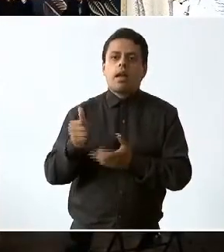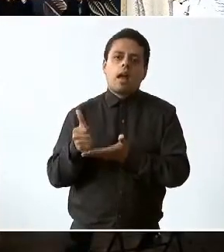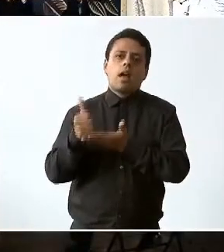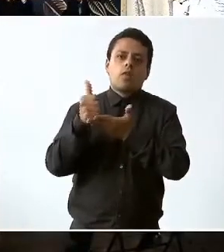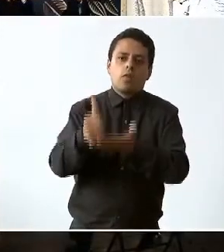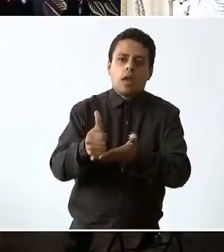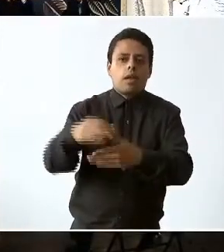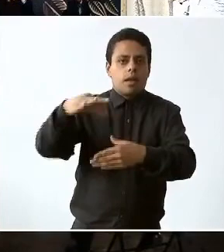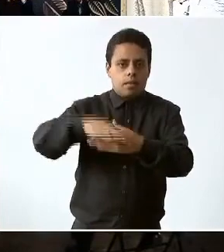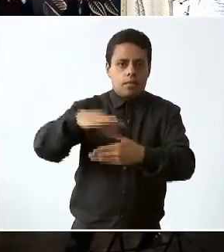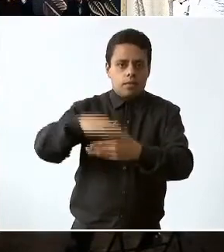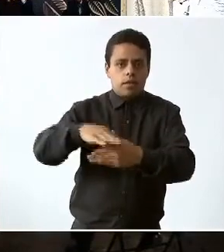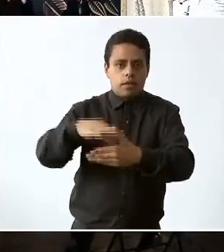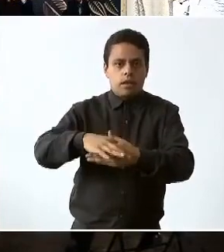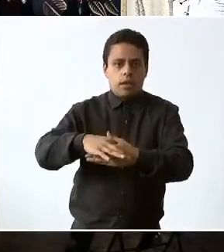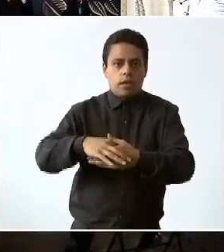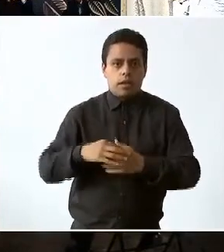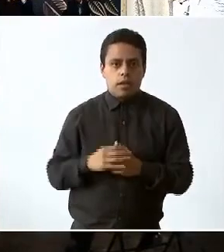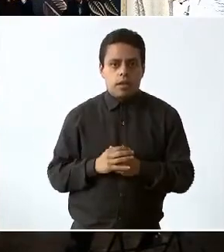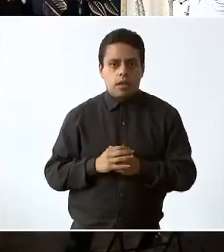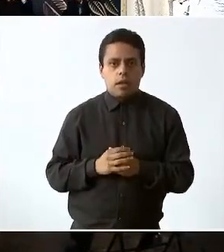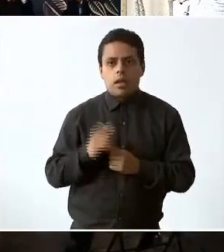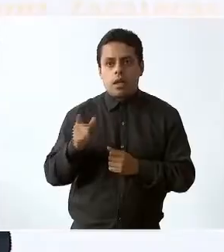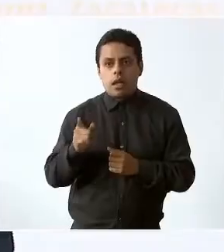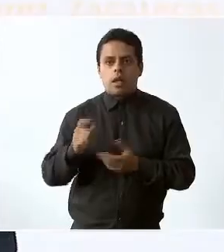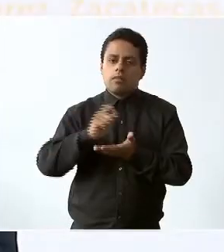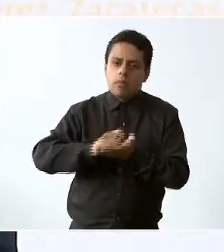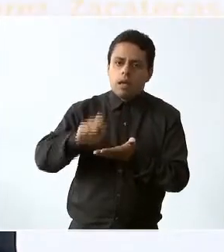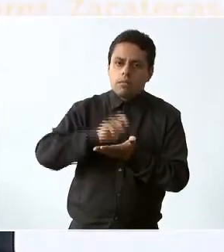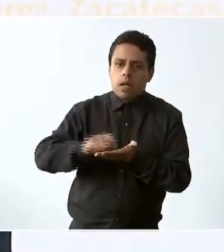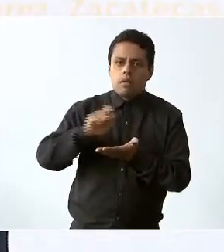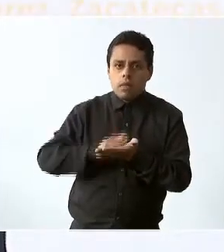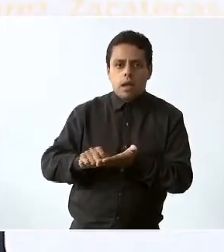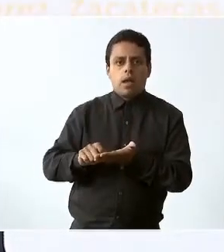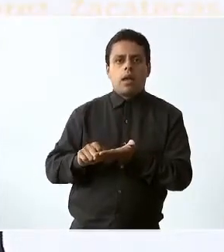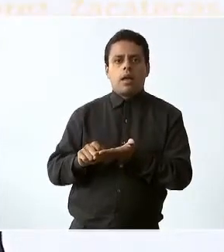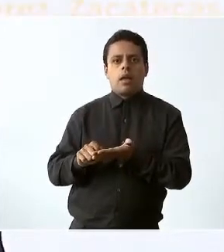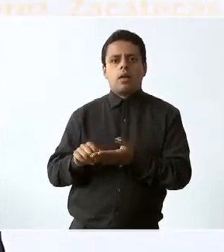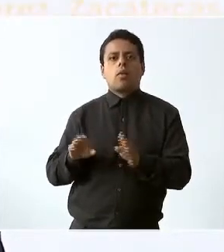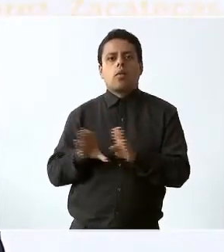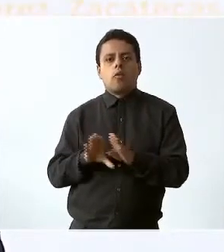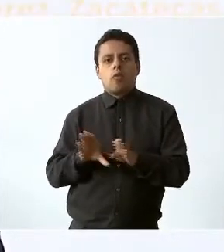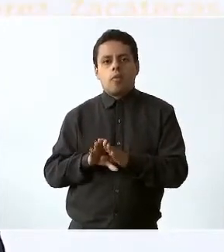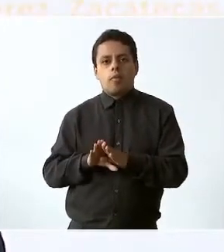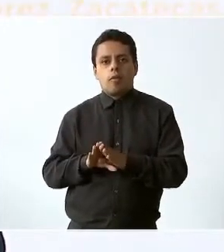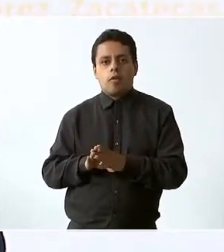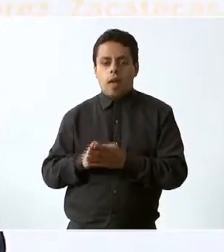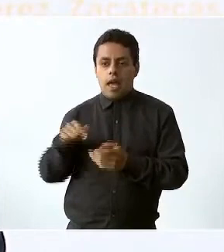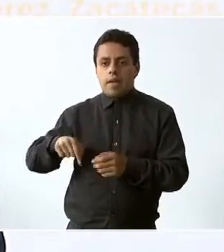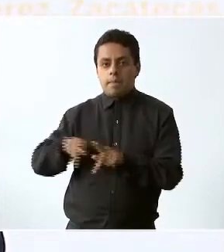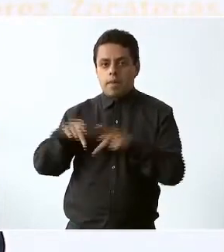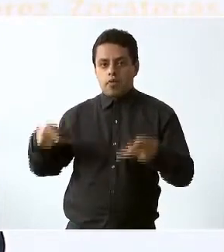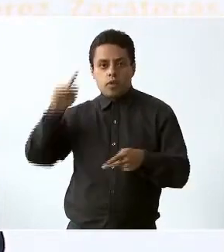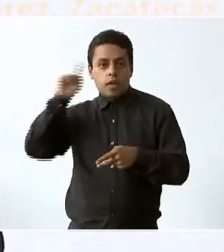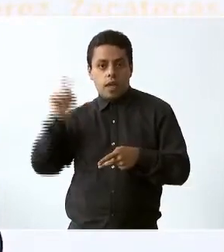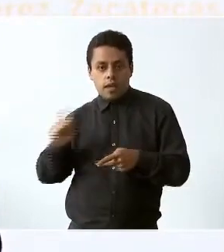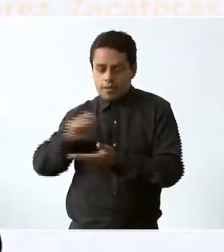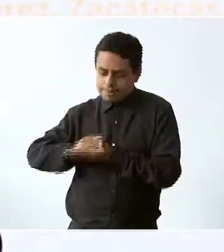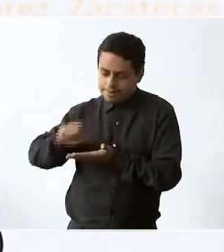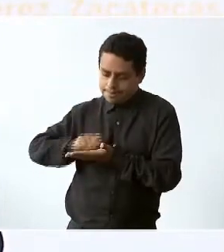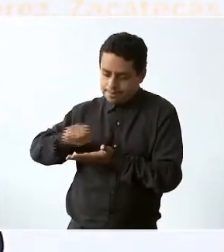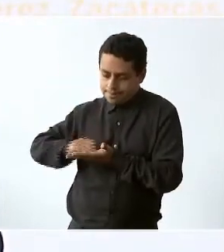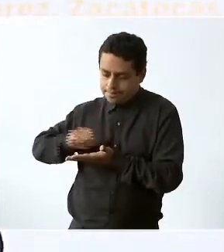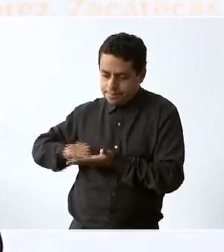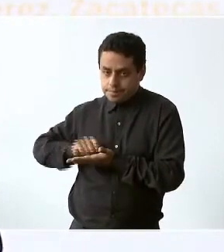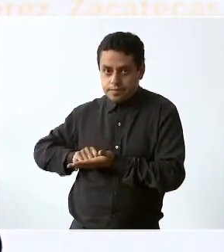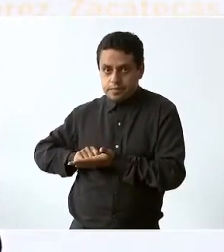causa democrática con editoriales publicados en el Diario de Zacatecas,